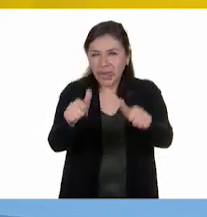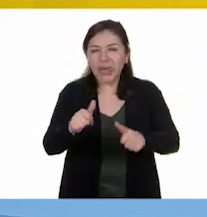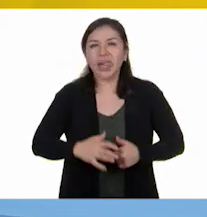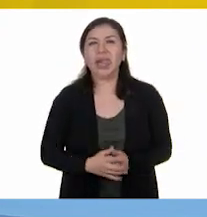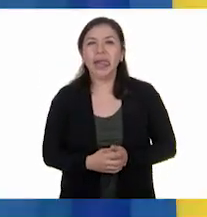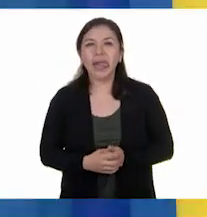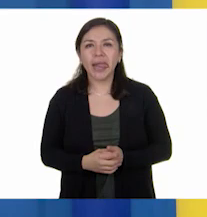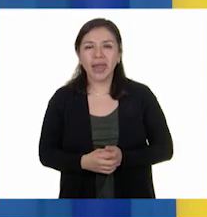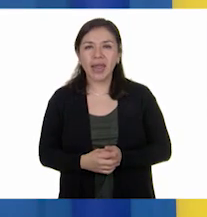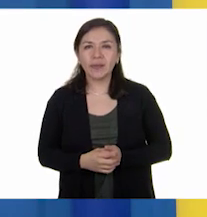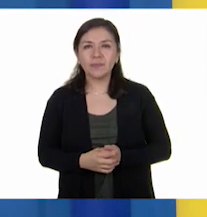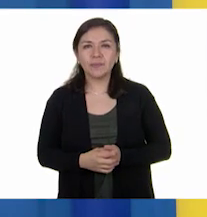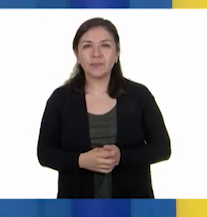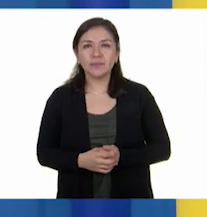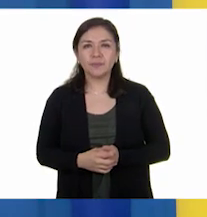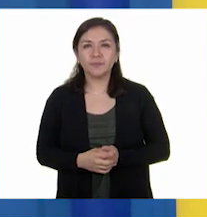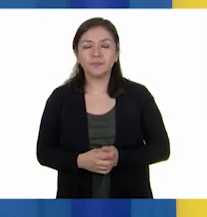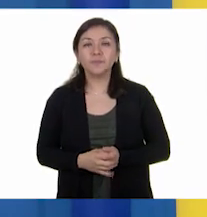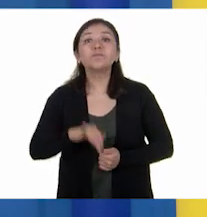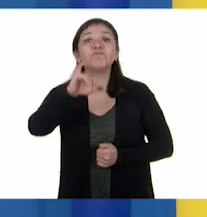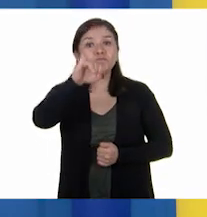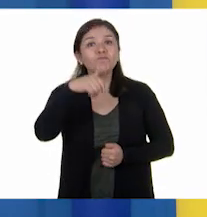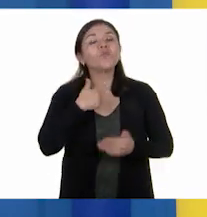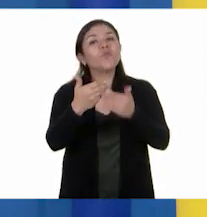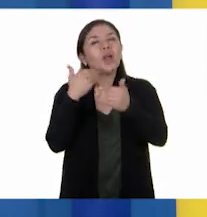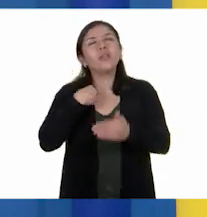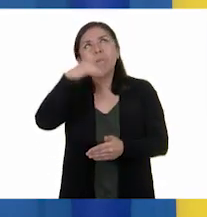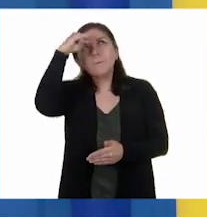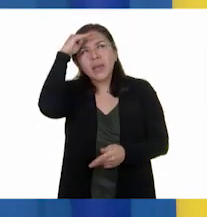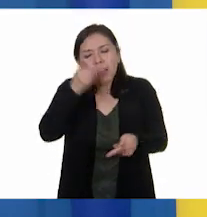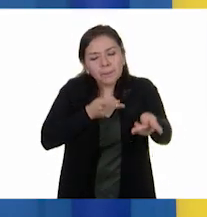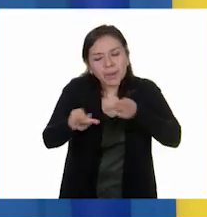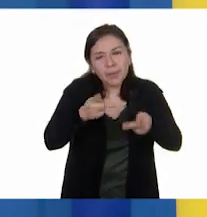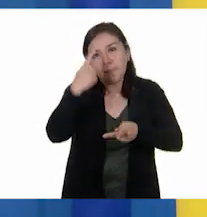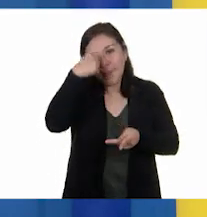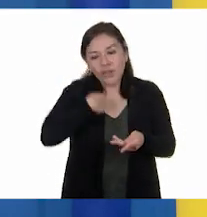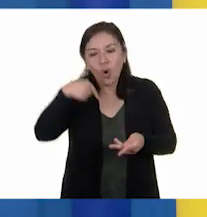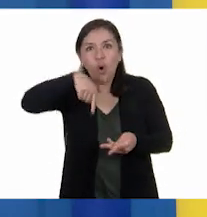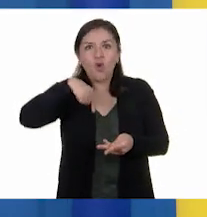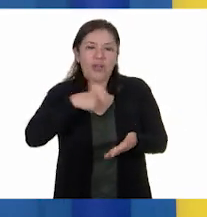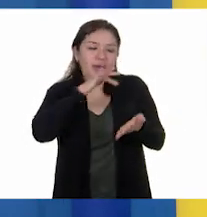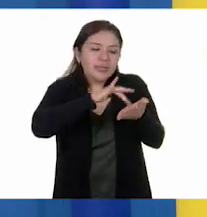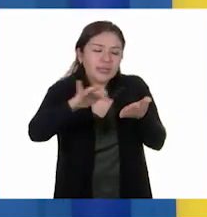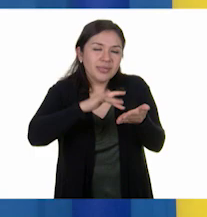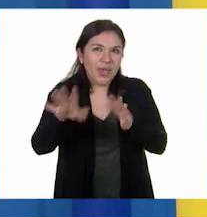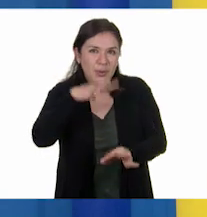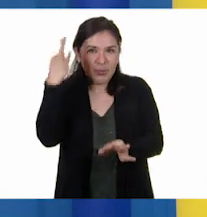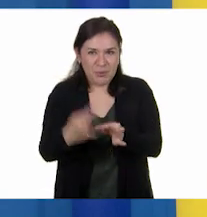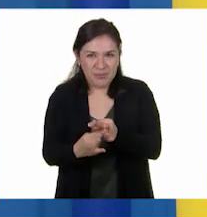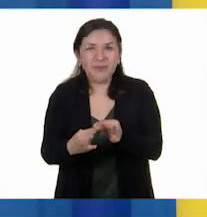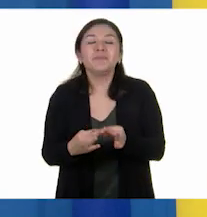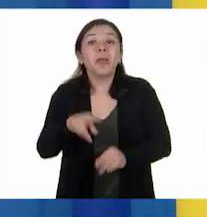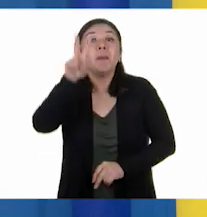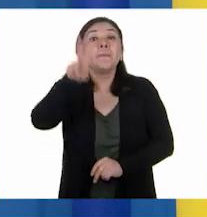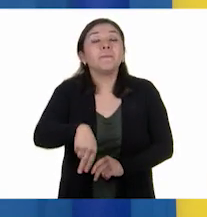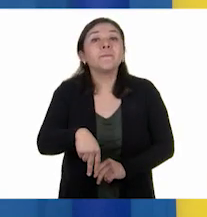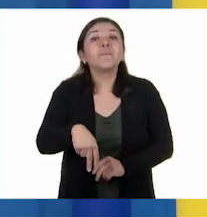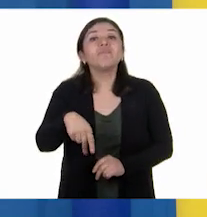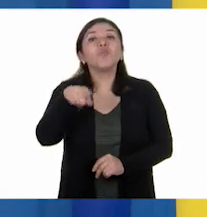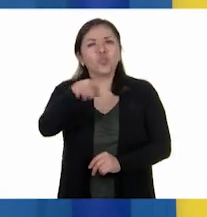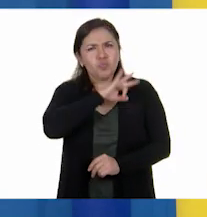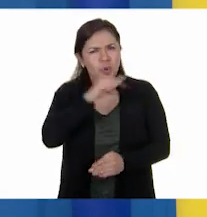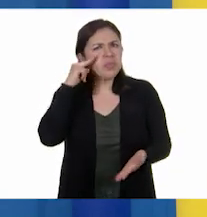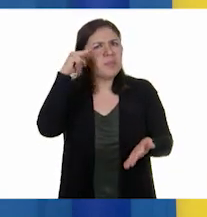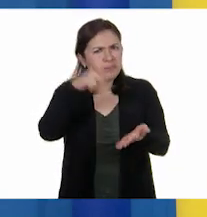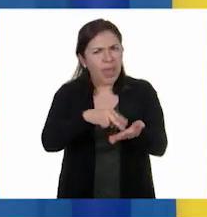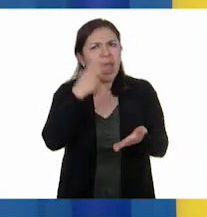atención. Sí, tuve que anticiparme para poderles leer aquí la versión final y, por cierto, pueden